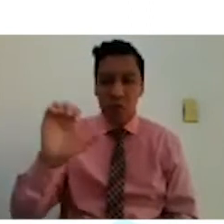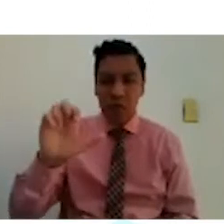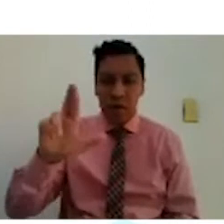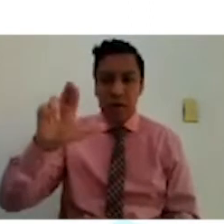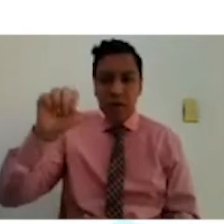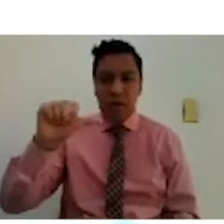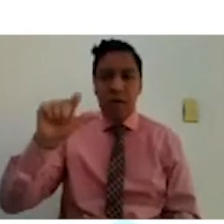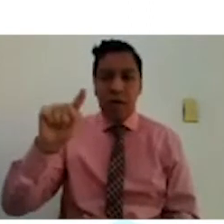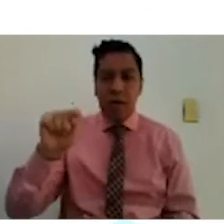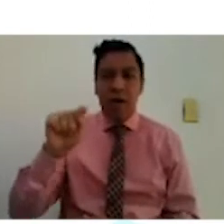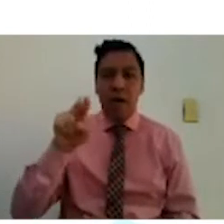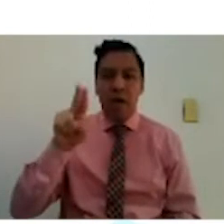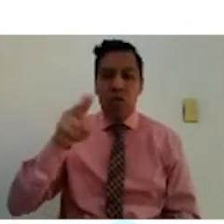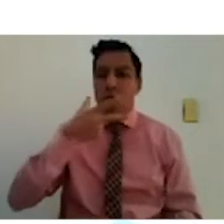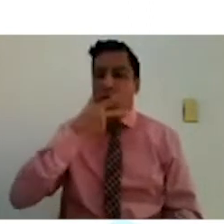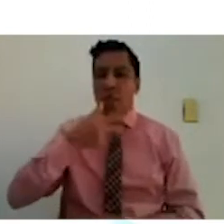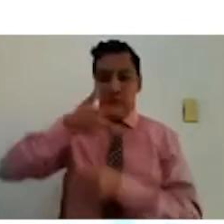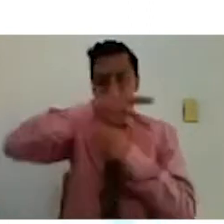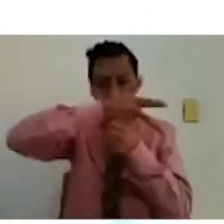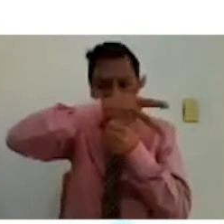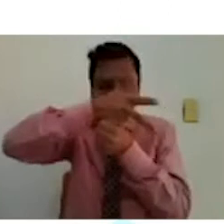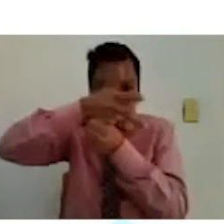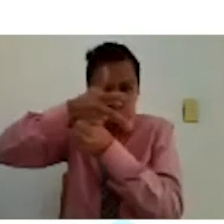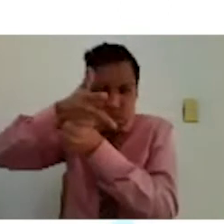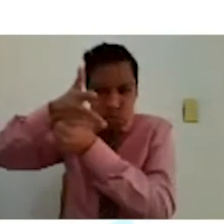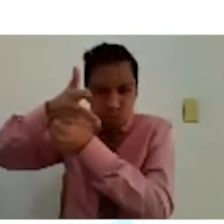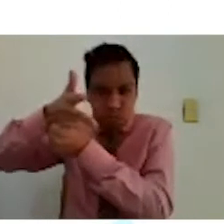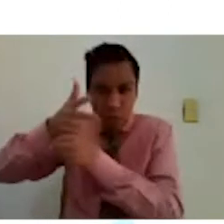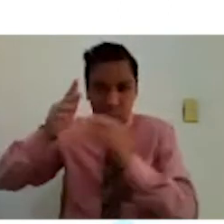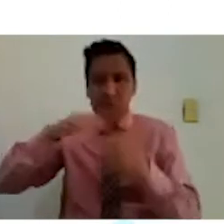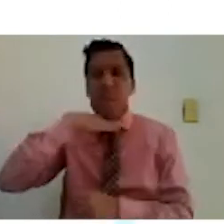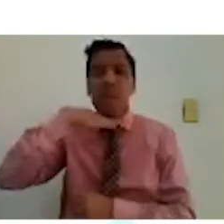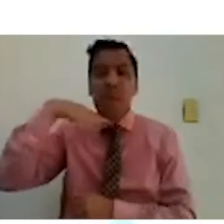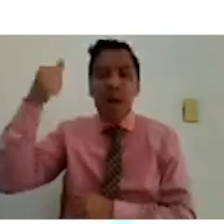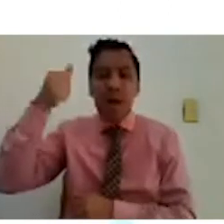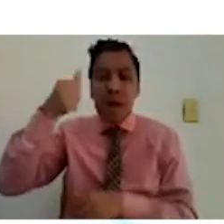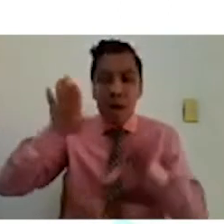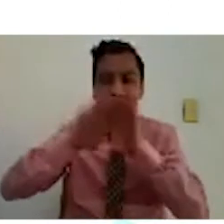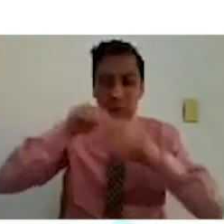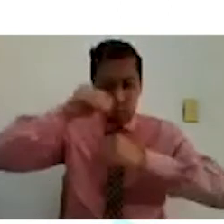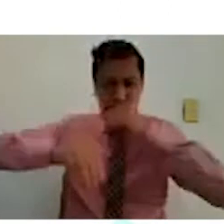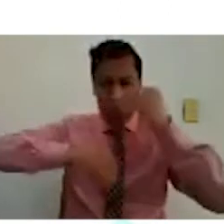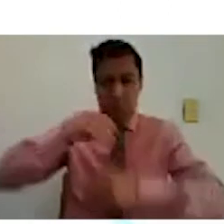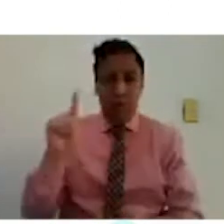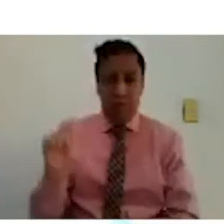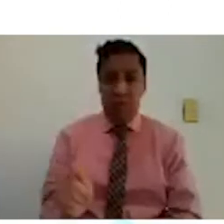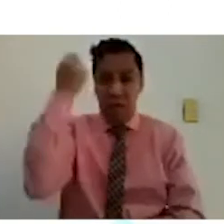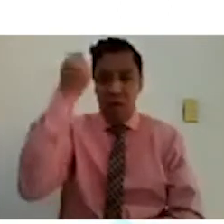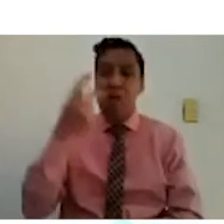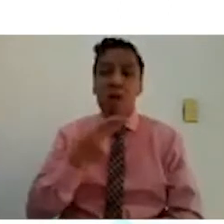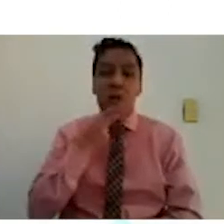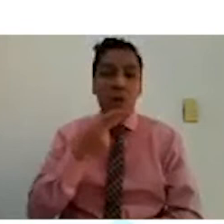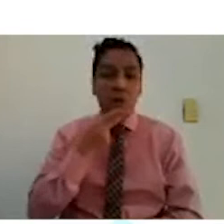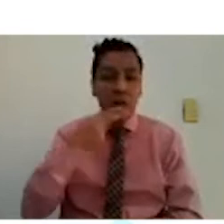y filmada por el camarógrafo Fritz Arno Wagner, donde se utilizaron todo tipo de recursos técnicos para contar la